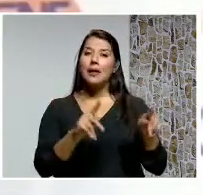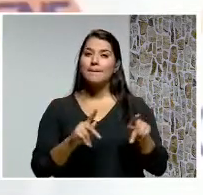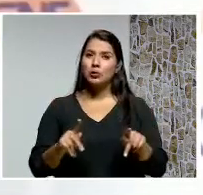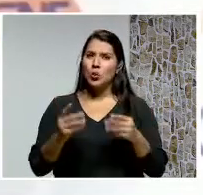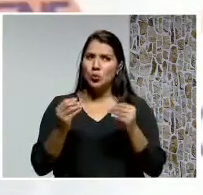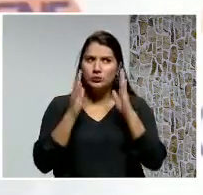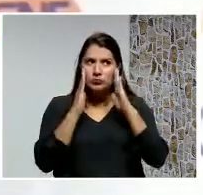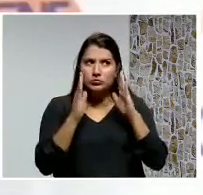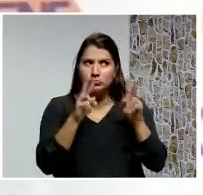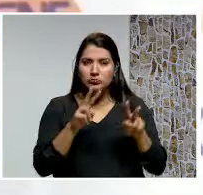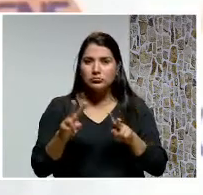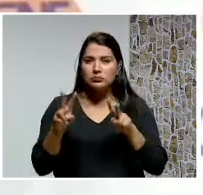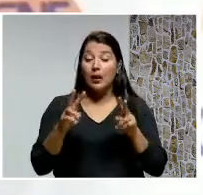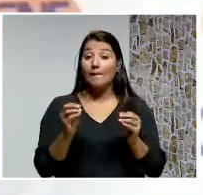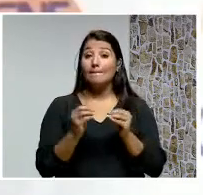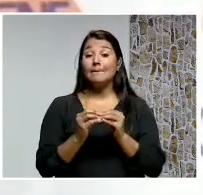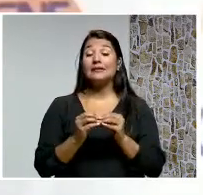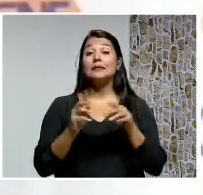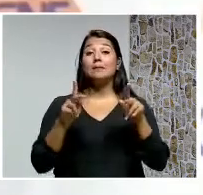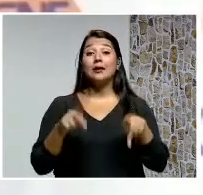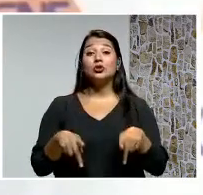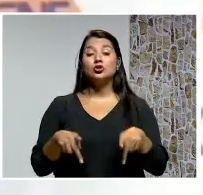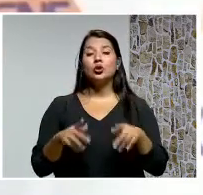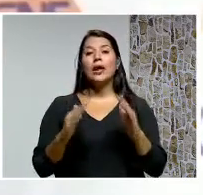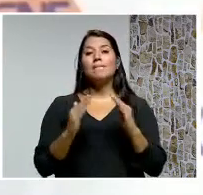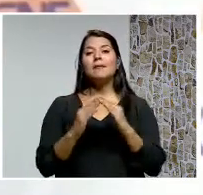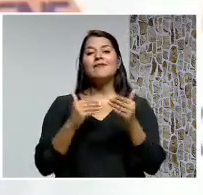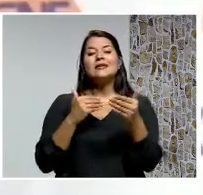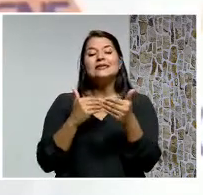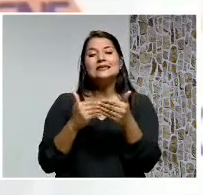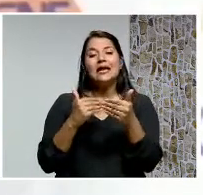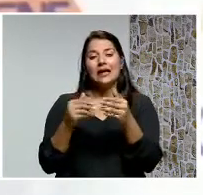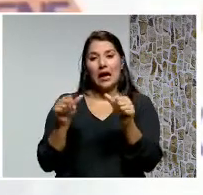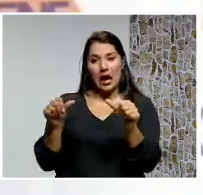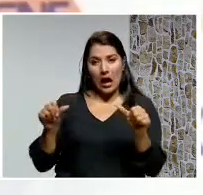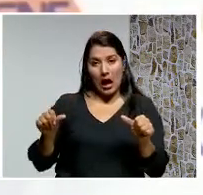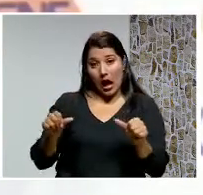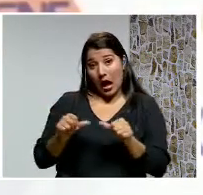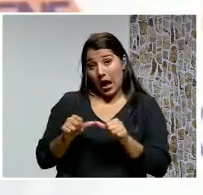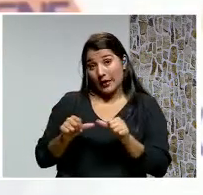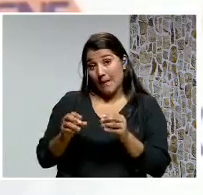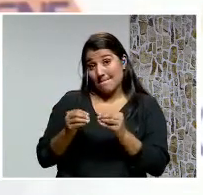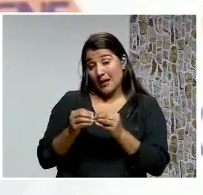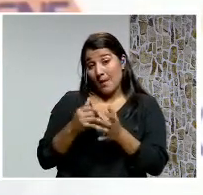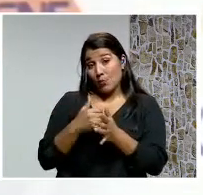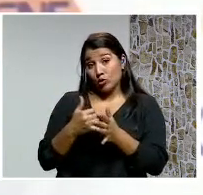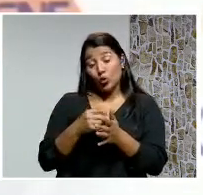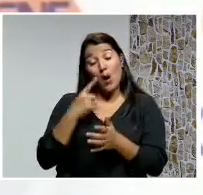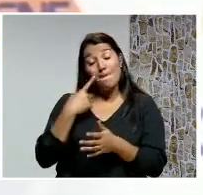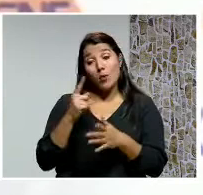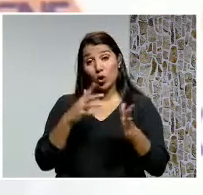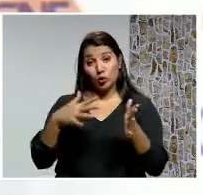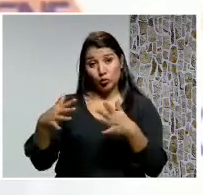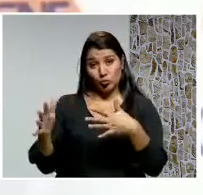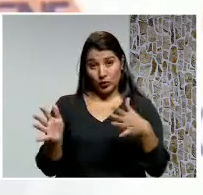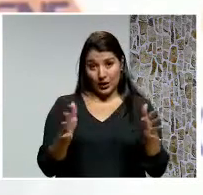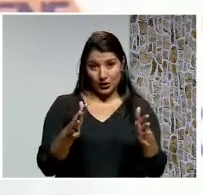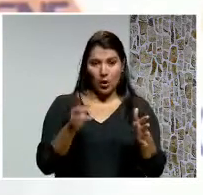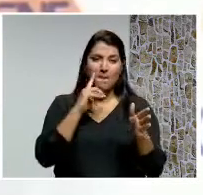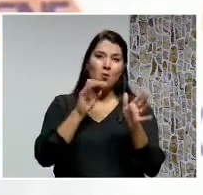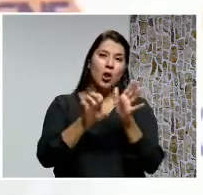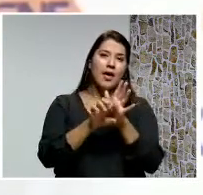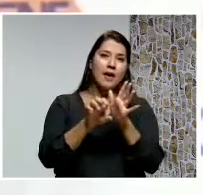muy atentos, sobre todo a aquellas personas que habitan cerca de áreas que pueden ser afectadas por esta condición, ya sea cerca